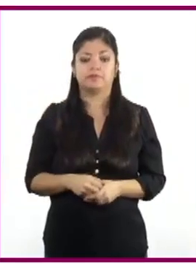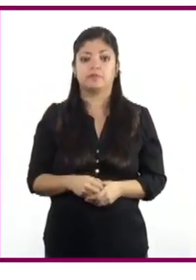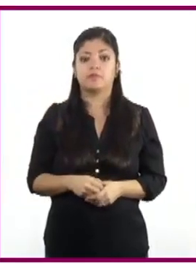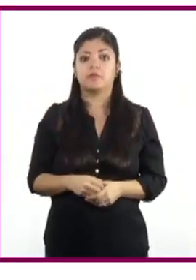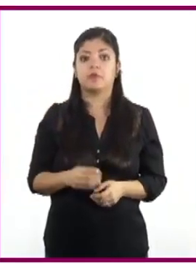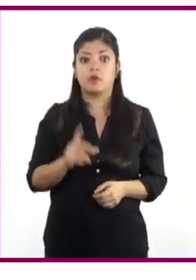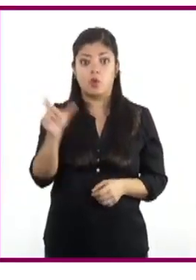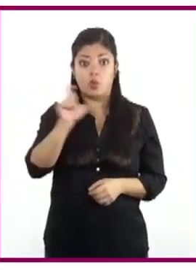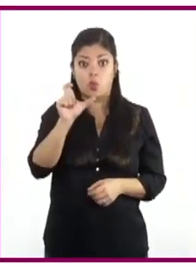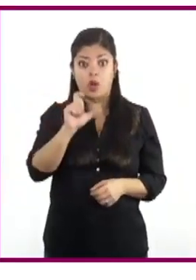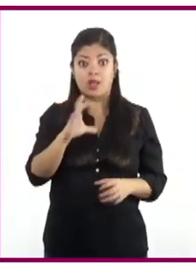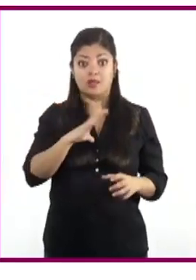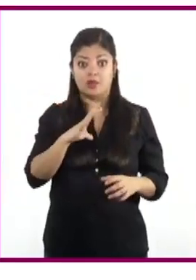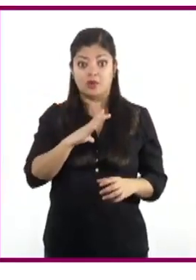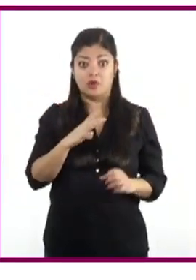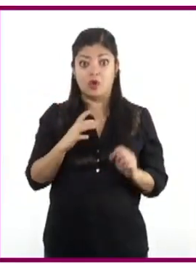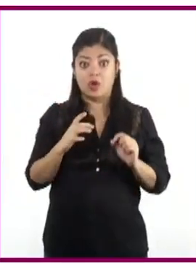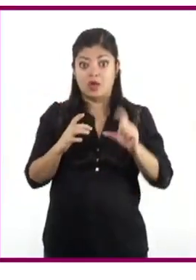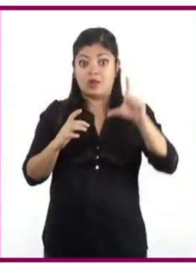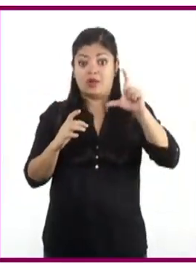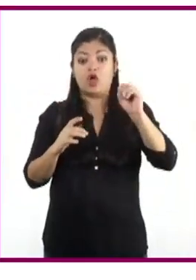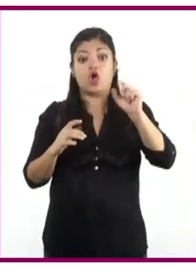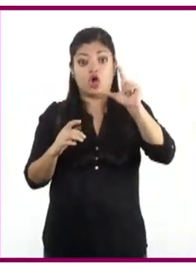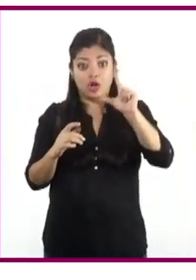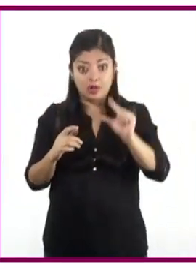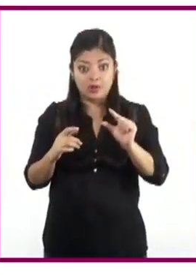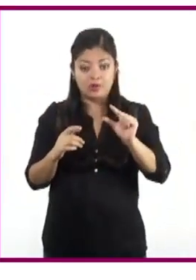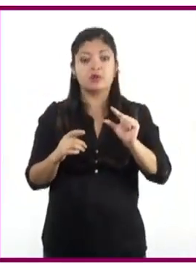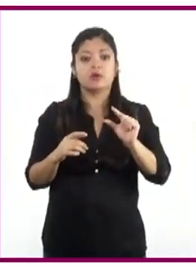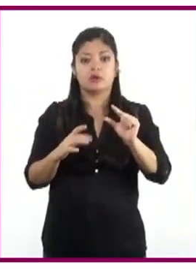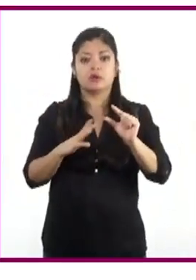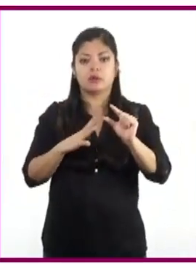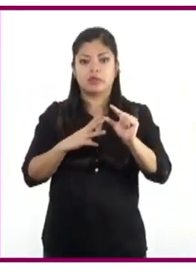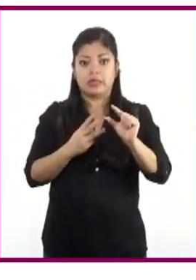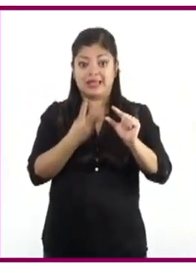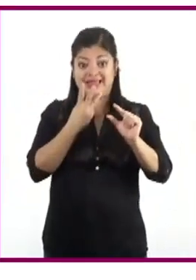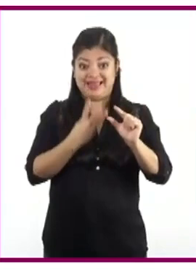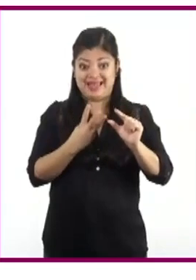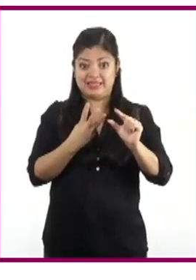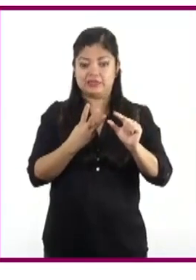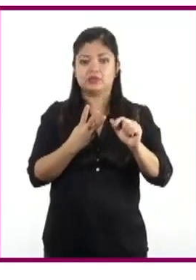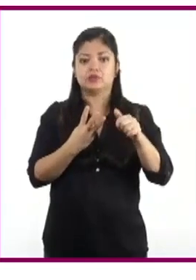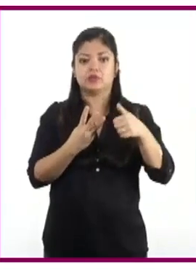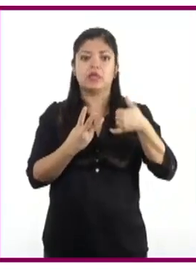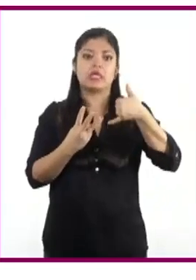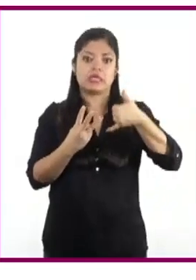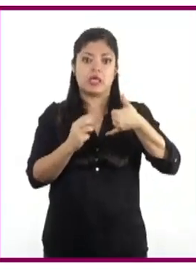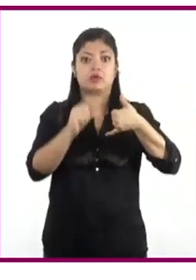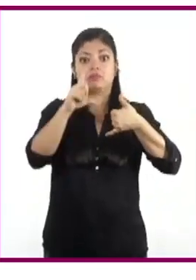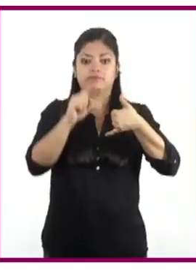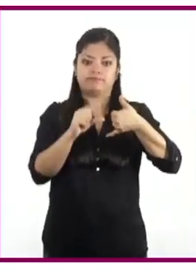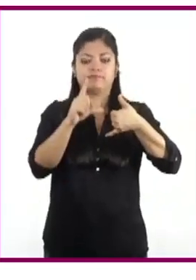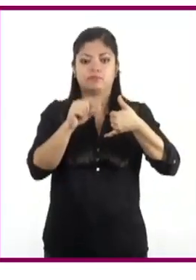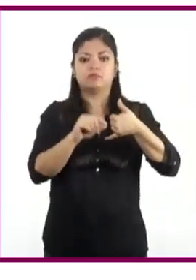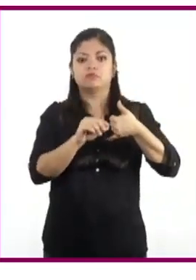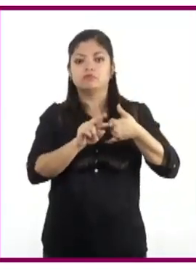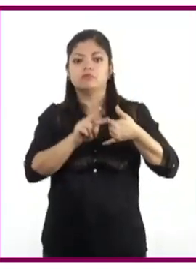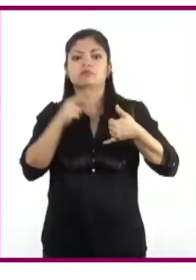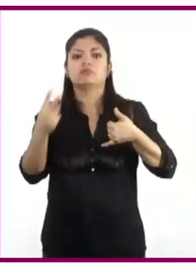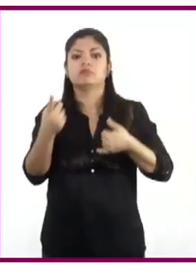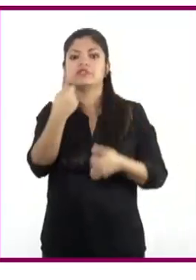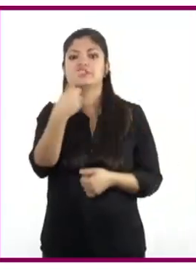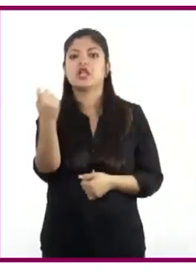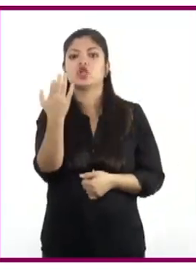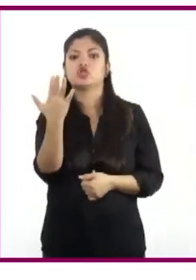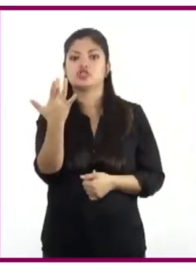al incrementar o disminuir x en 3 unidades, y incremento disminuye en 150